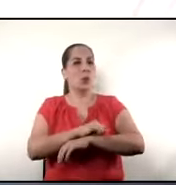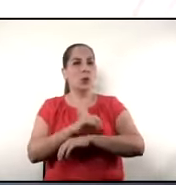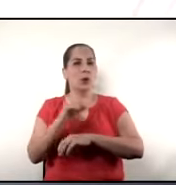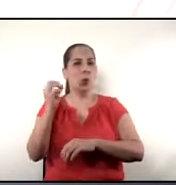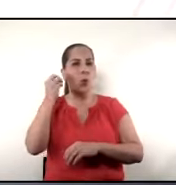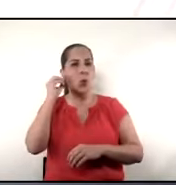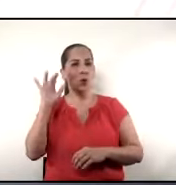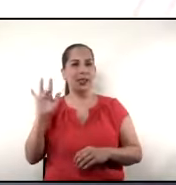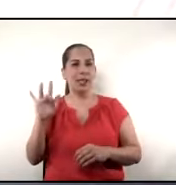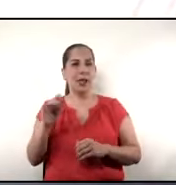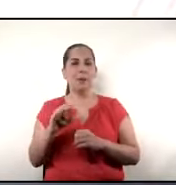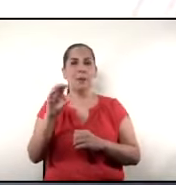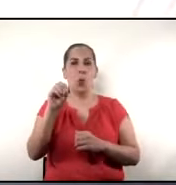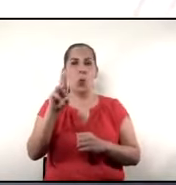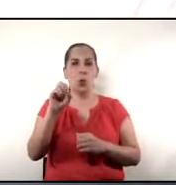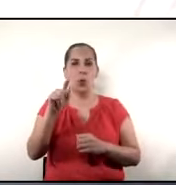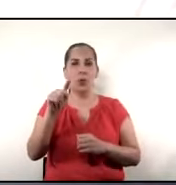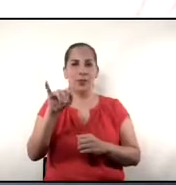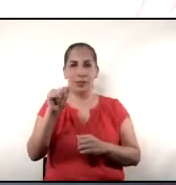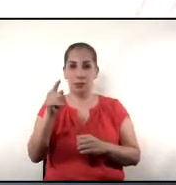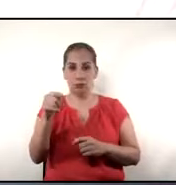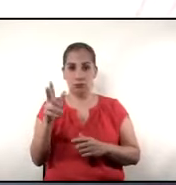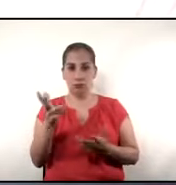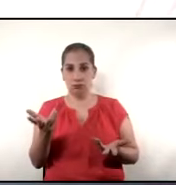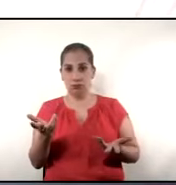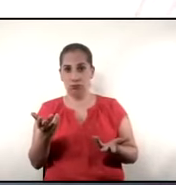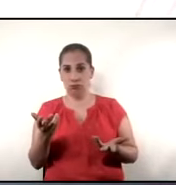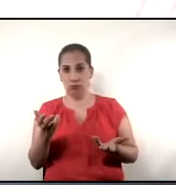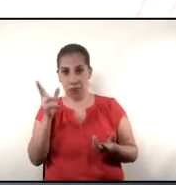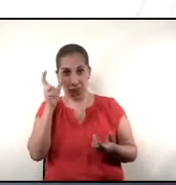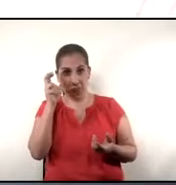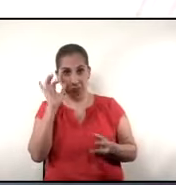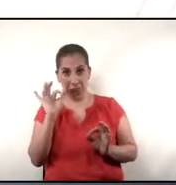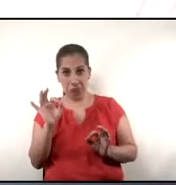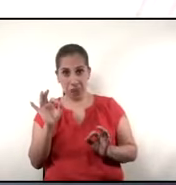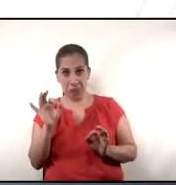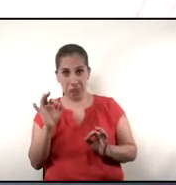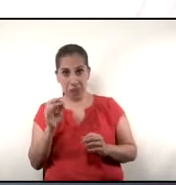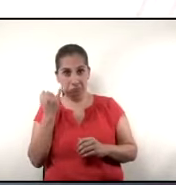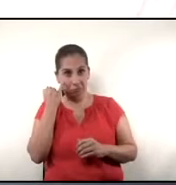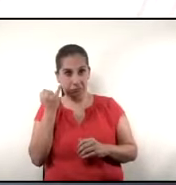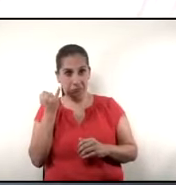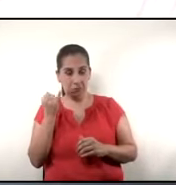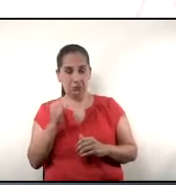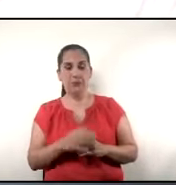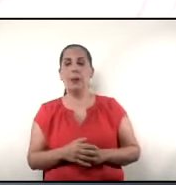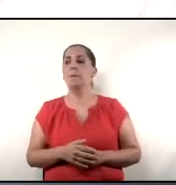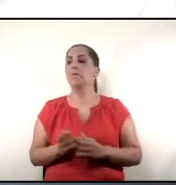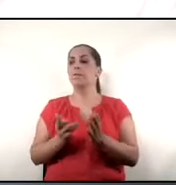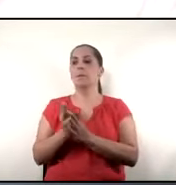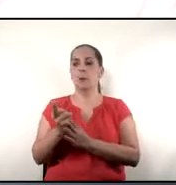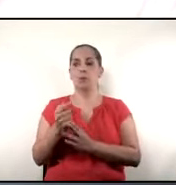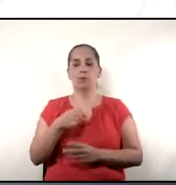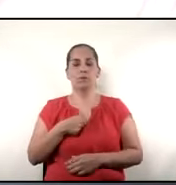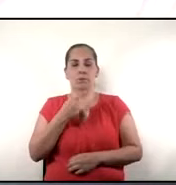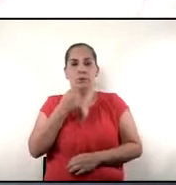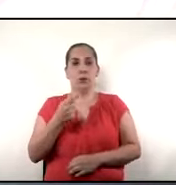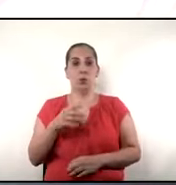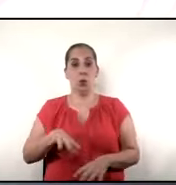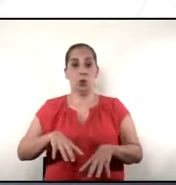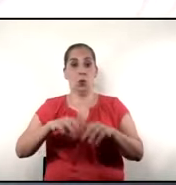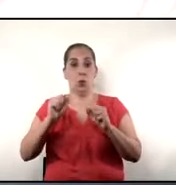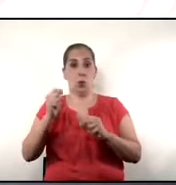Orotina. Uh-huh. ¿A usted esa idea le suena? A mí, le voy a ser franco, cuando el gobierno tomó